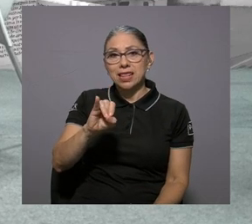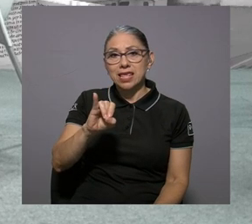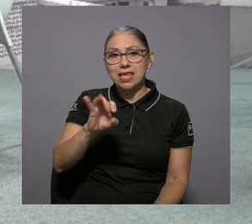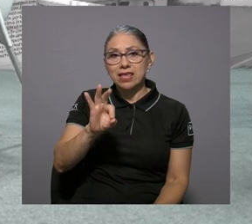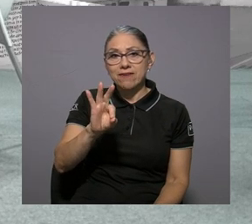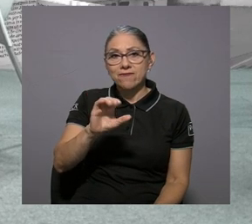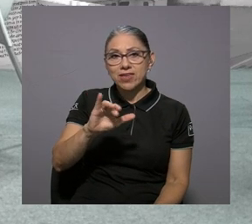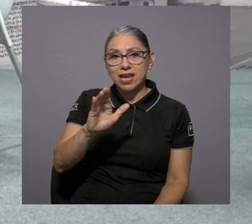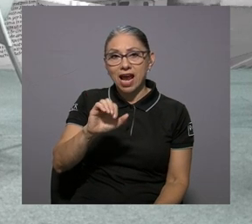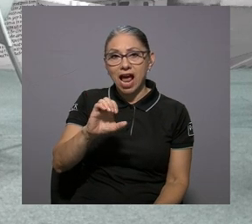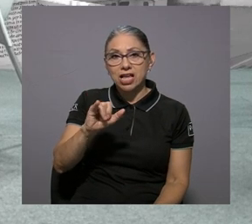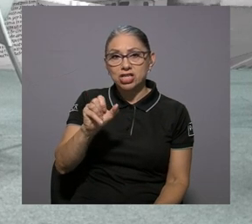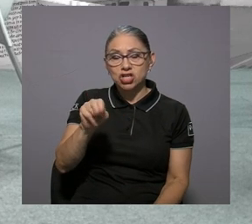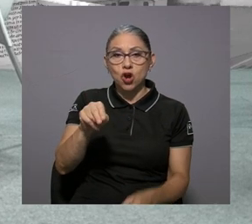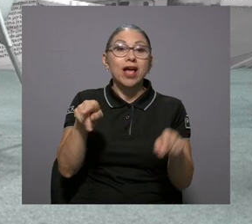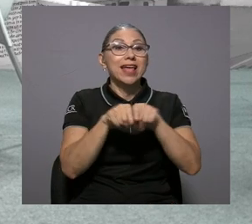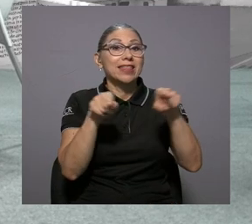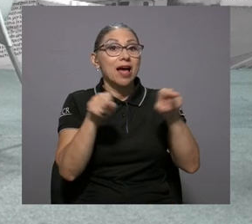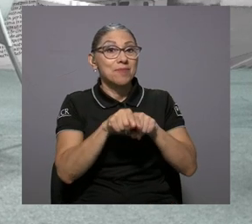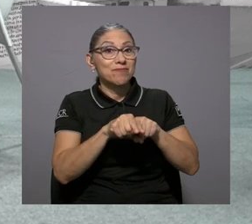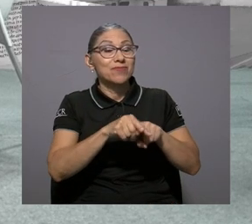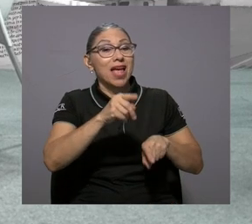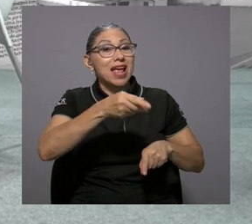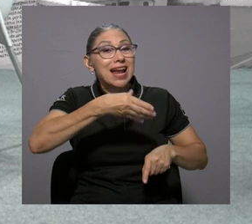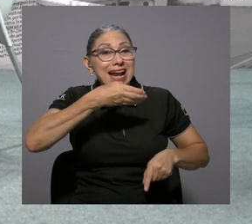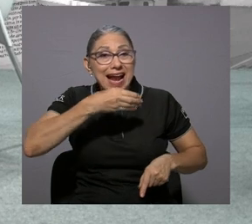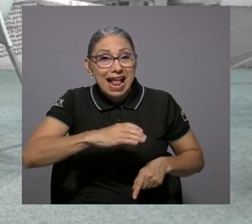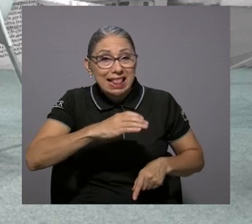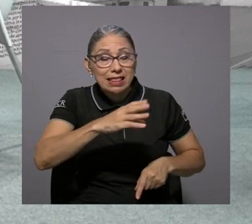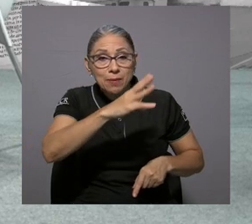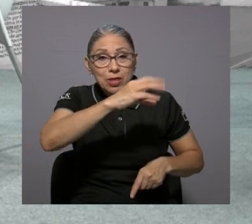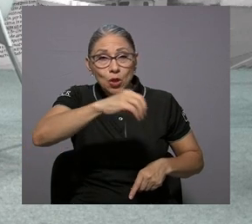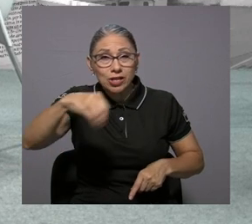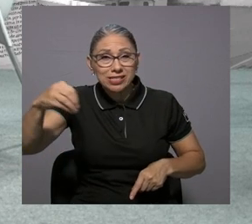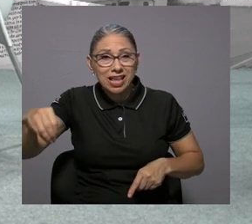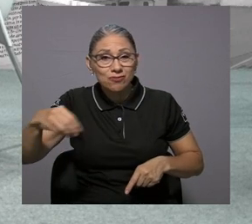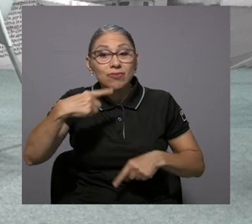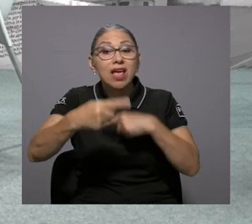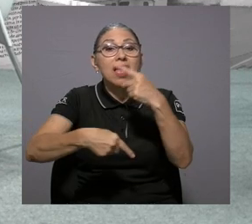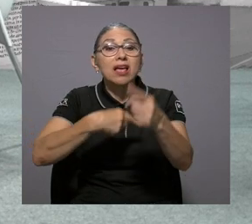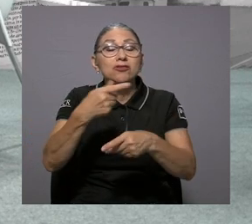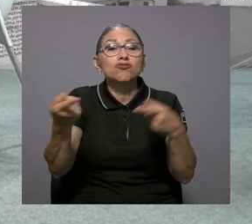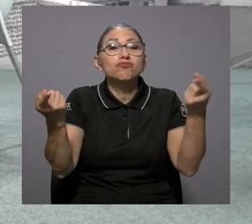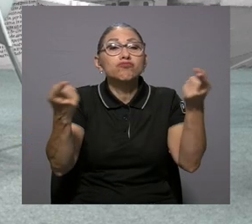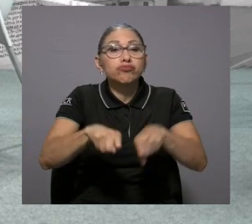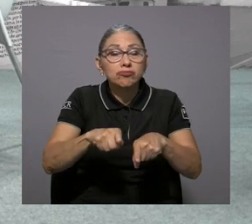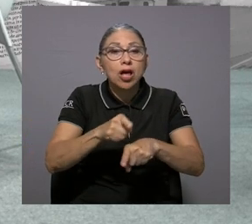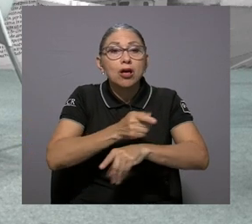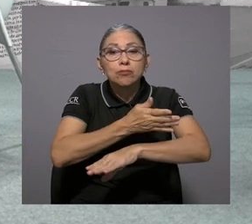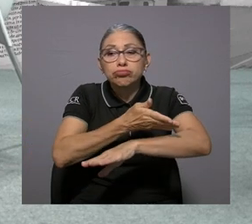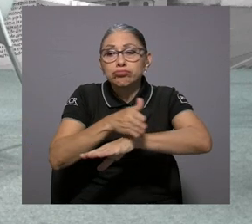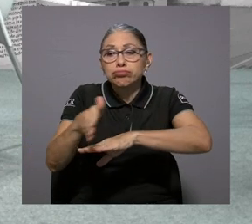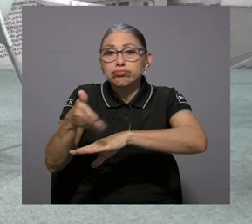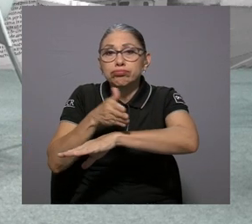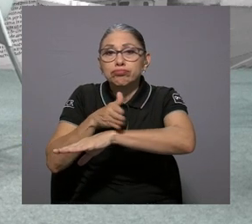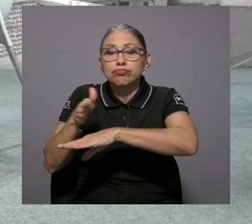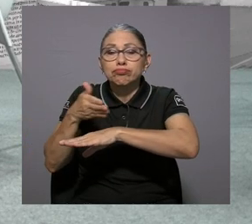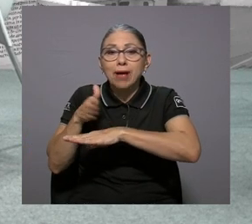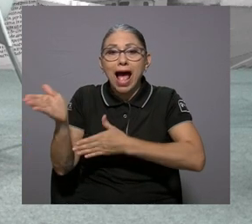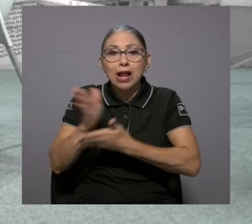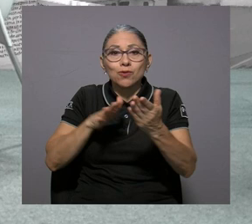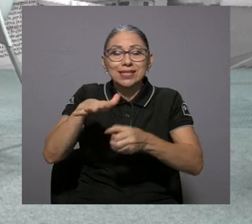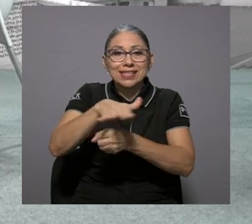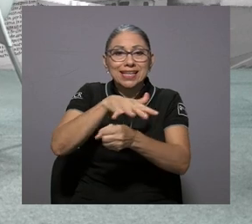que lamentablemente sabemos que va a generar la desaparición de ciertas islas. Eso